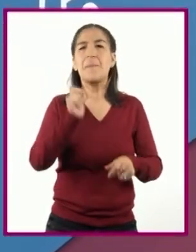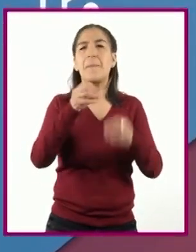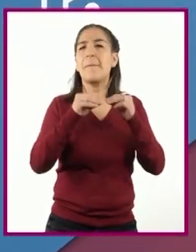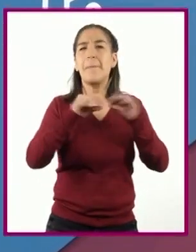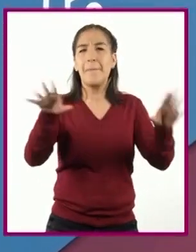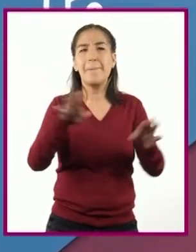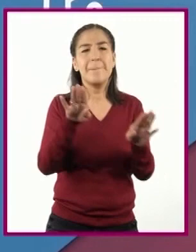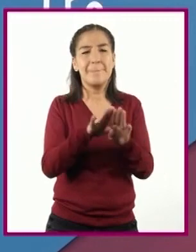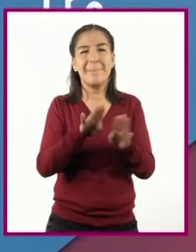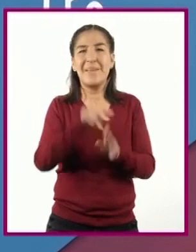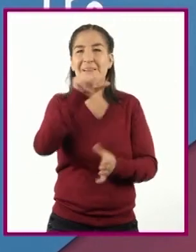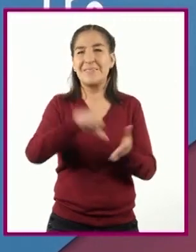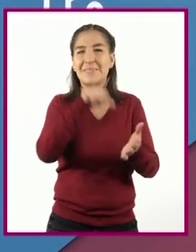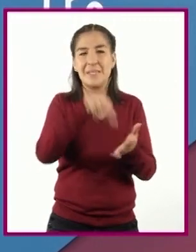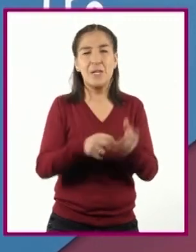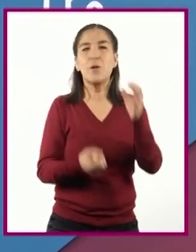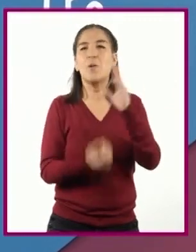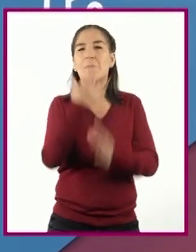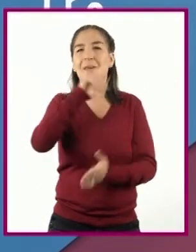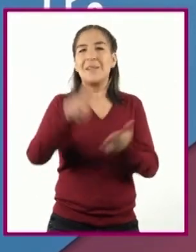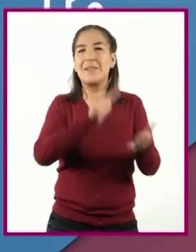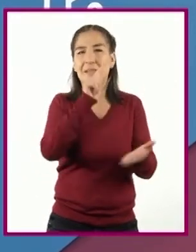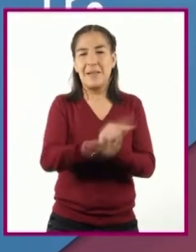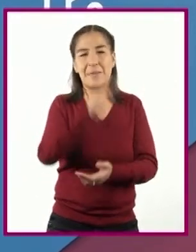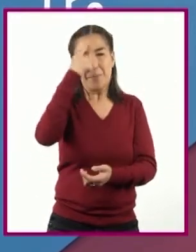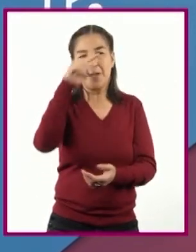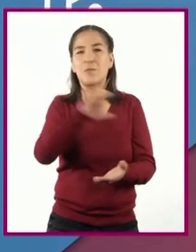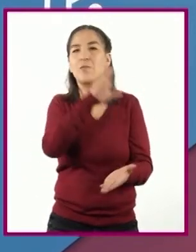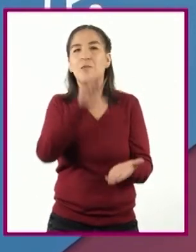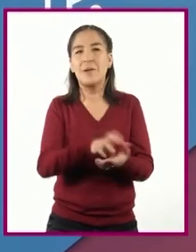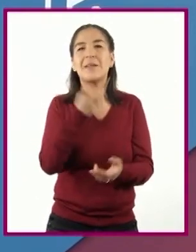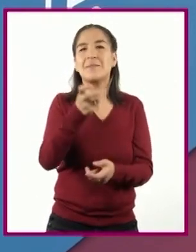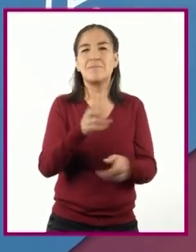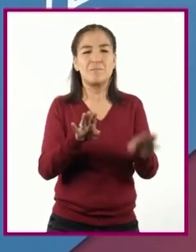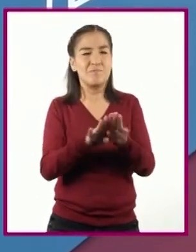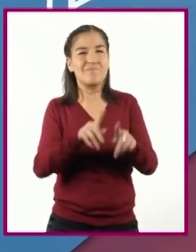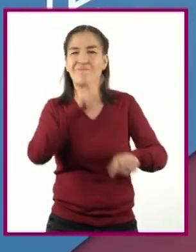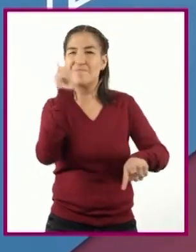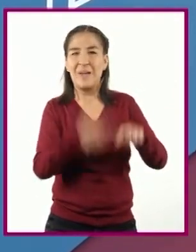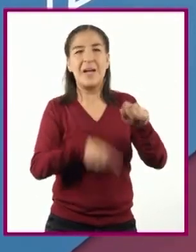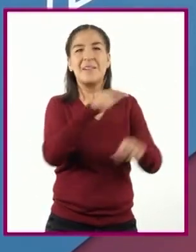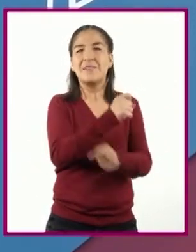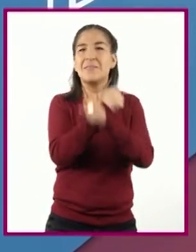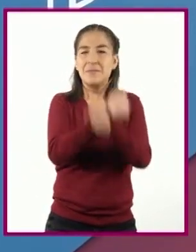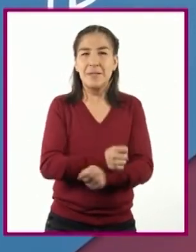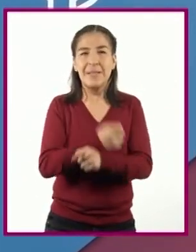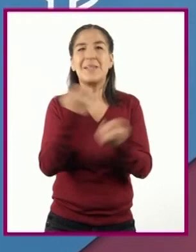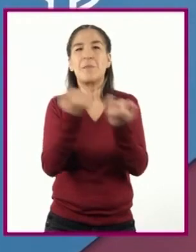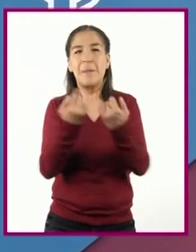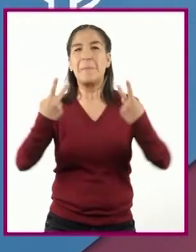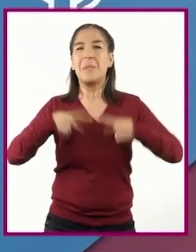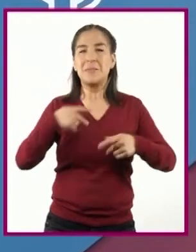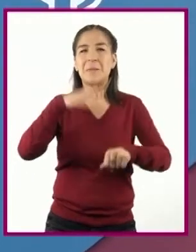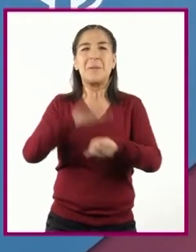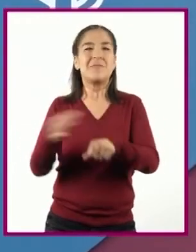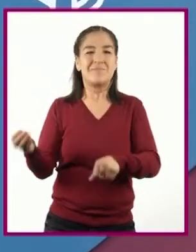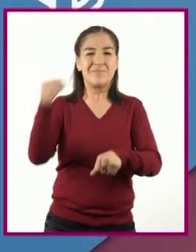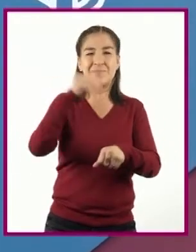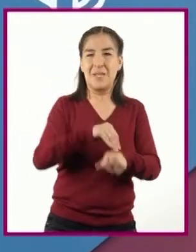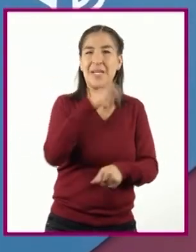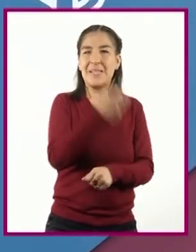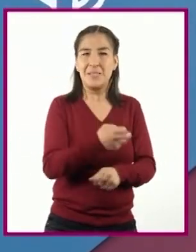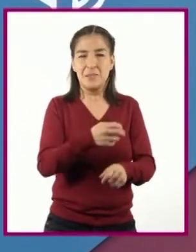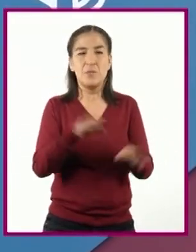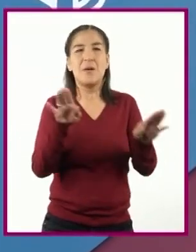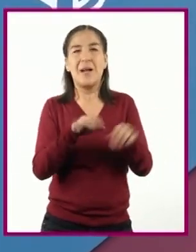declaración del centralismo y una nueva ley de colonización que impedía la esclavitud, así como la llegada de más colonos angloamericanos,